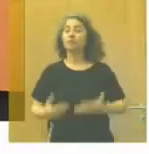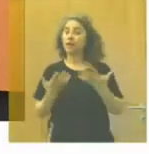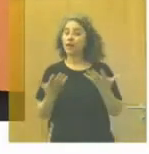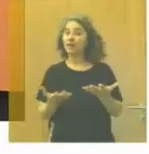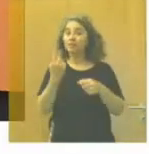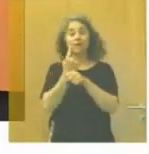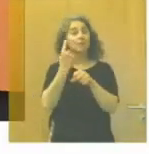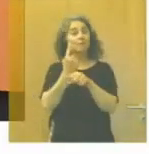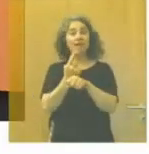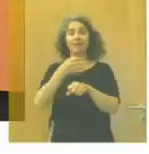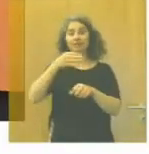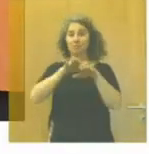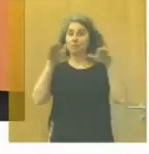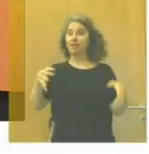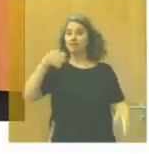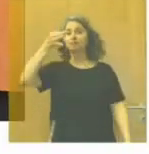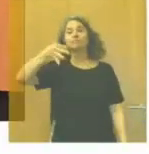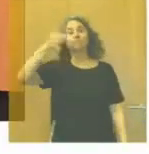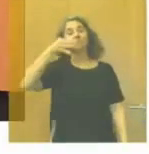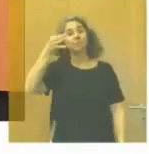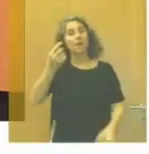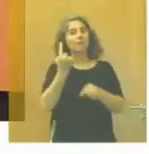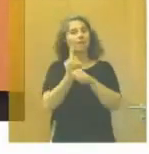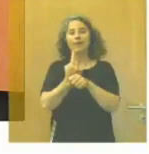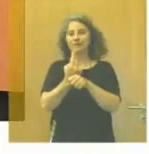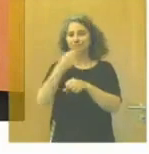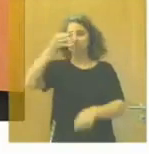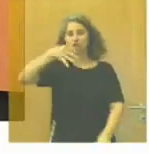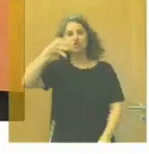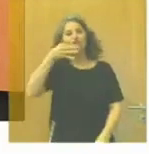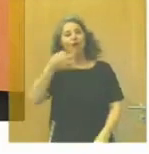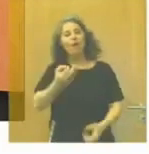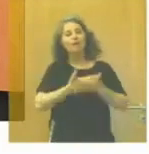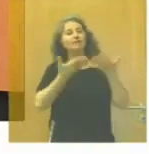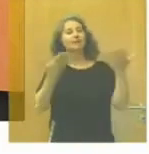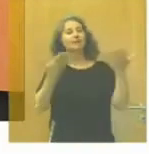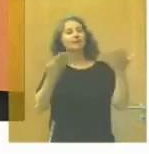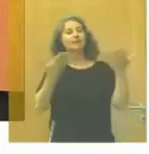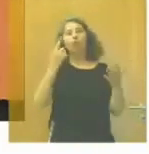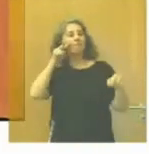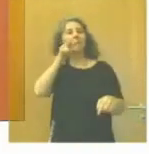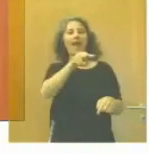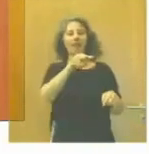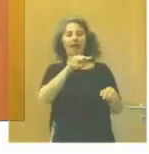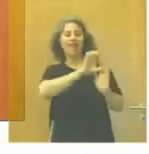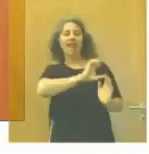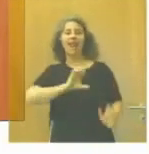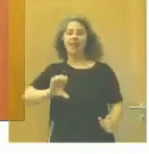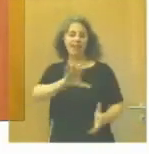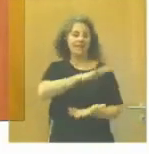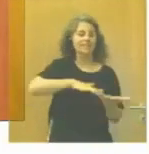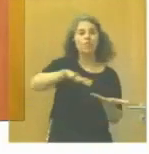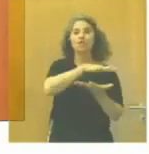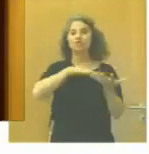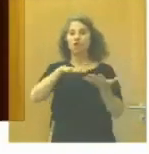Bien, esta primera mesa, este primer panel nos presentará una perspectiva del estado de situación